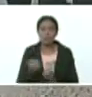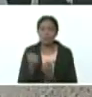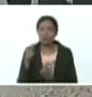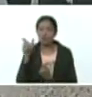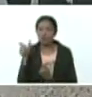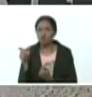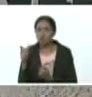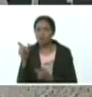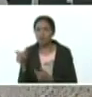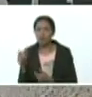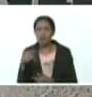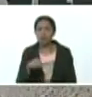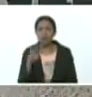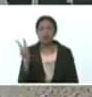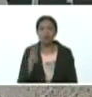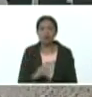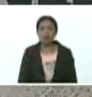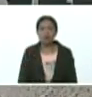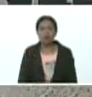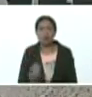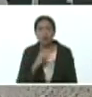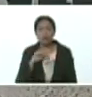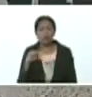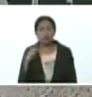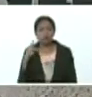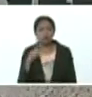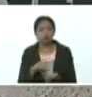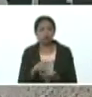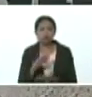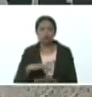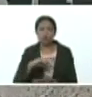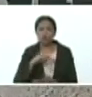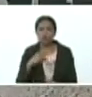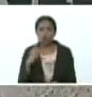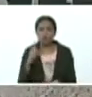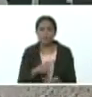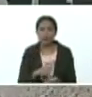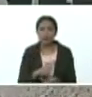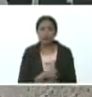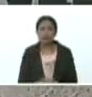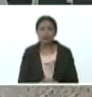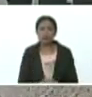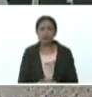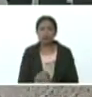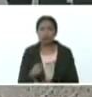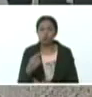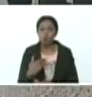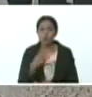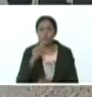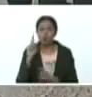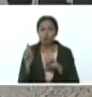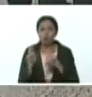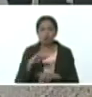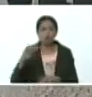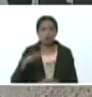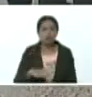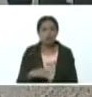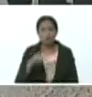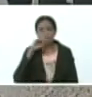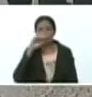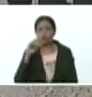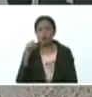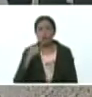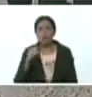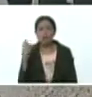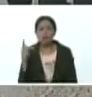derecha fascista. Pero aquí estamos. ¿Dónde estamos? Ustedes pueden preguntarse, ¿dónde está Maduro? Aquí está